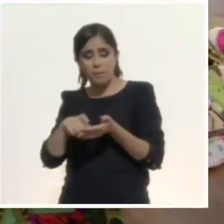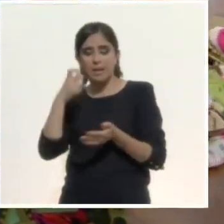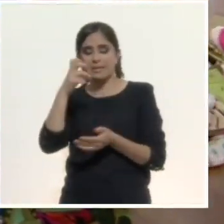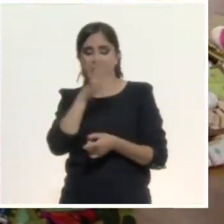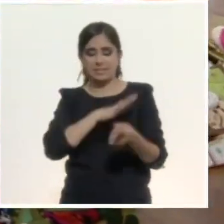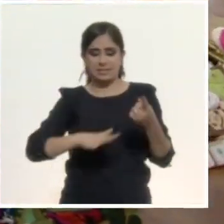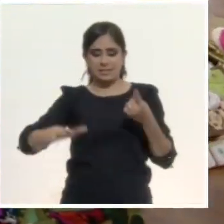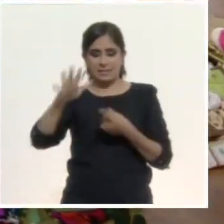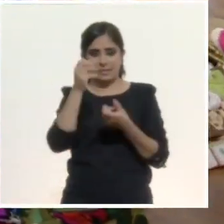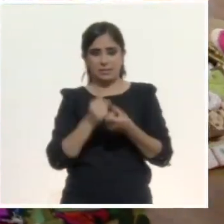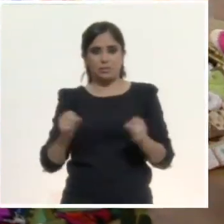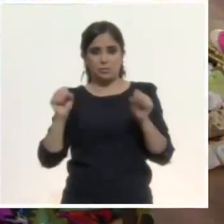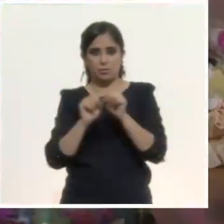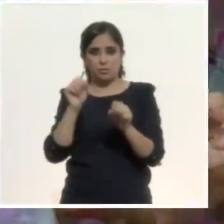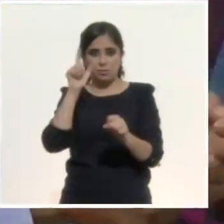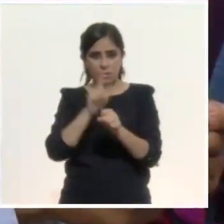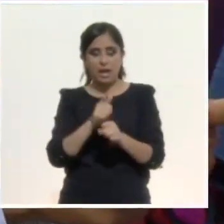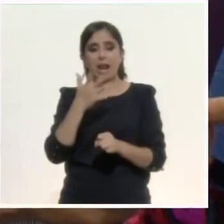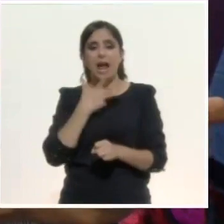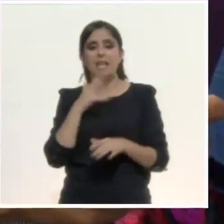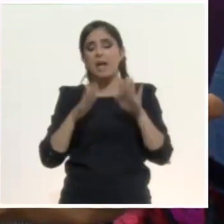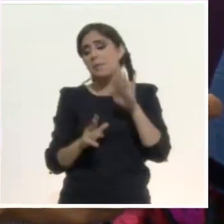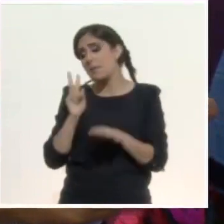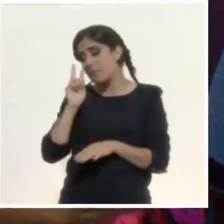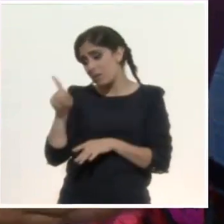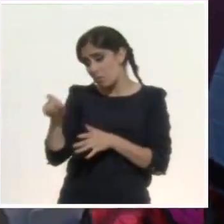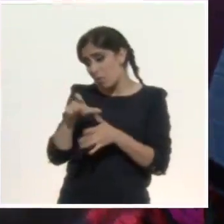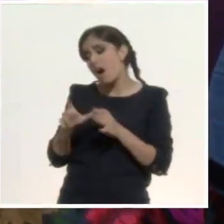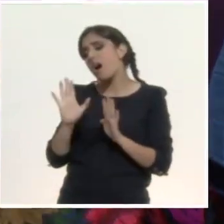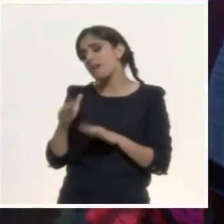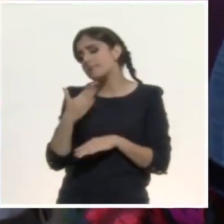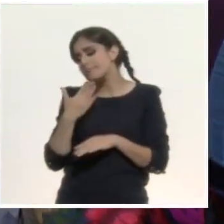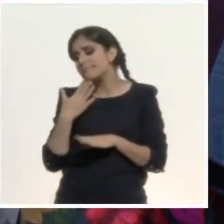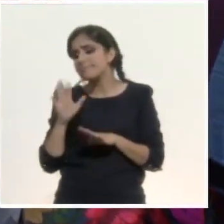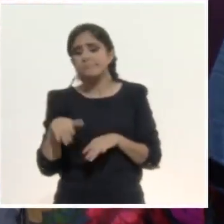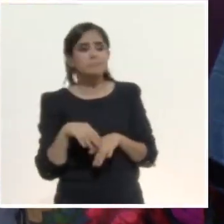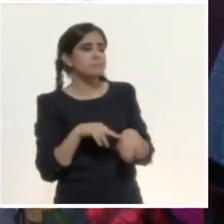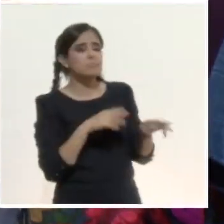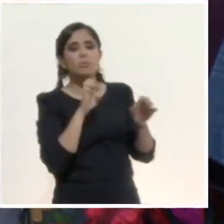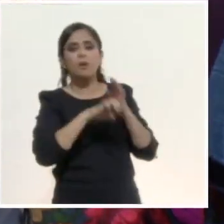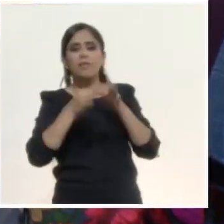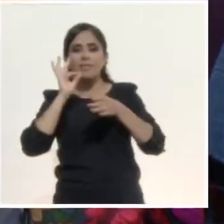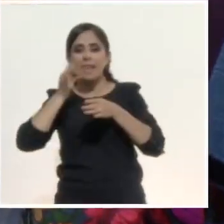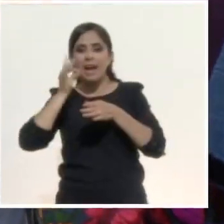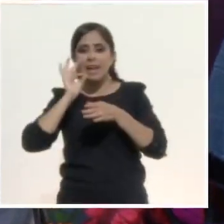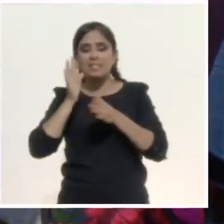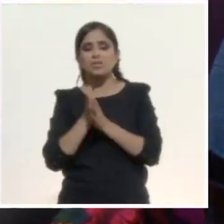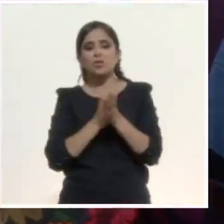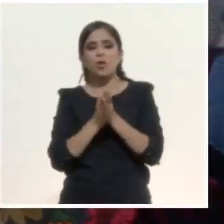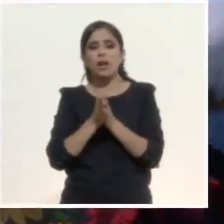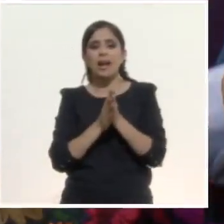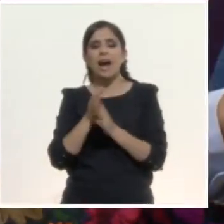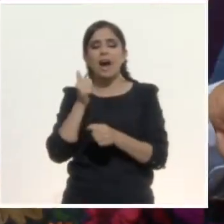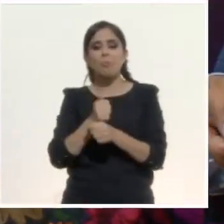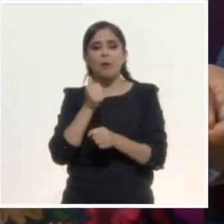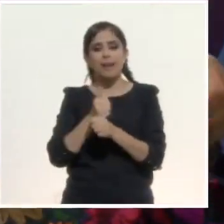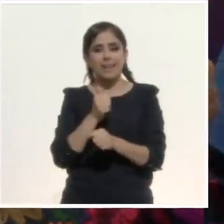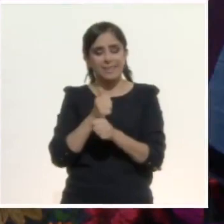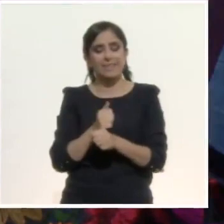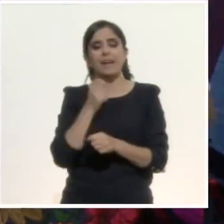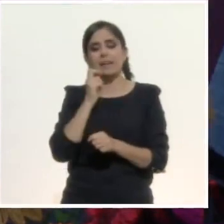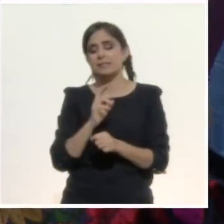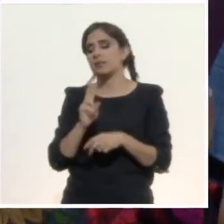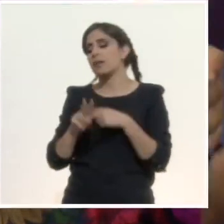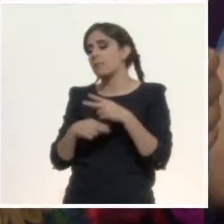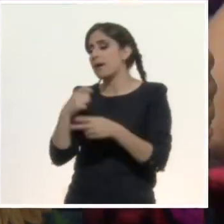social, pues sí inhiben la compra del producto original al artesano. Lo que pasó con las tazas que hizo Chocolate Abuelita. La gente llegaba a Tenango de